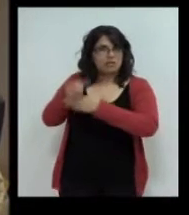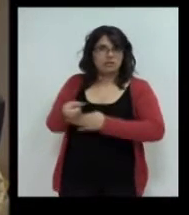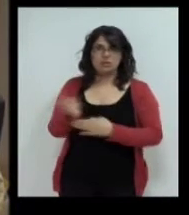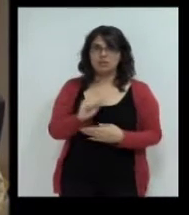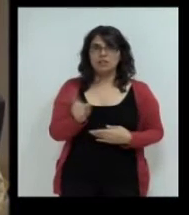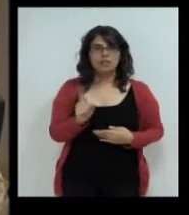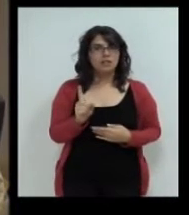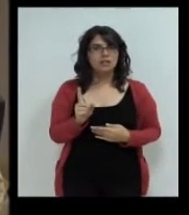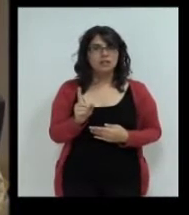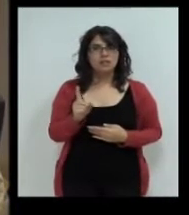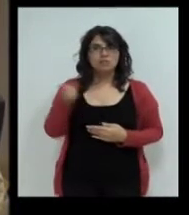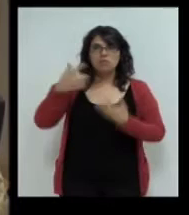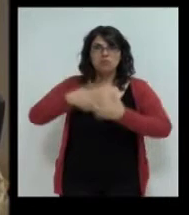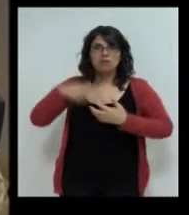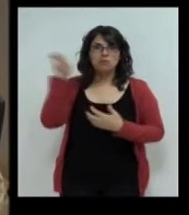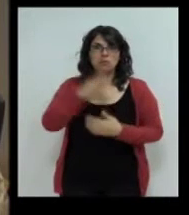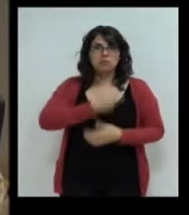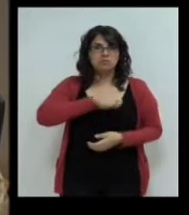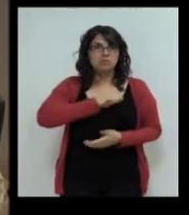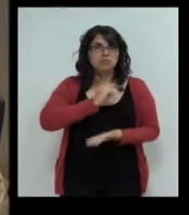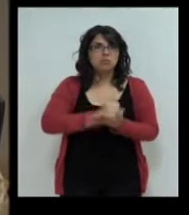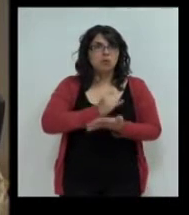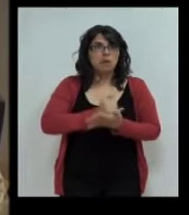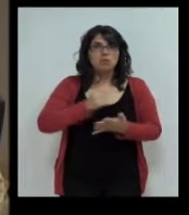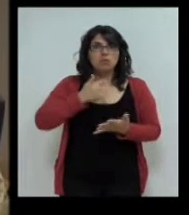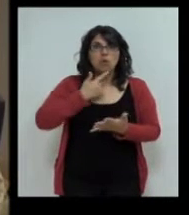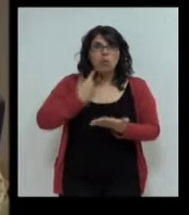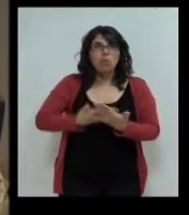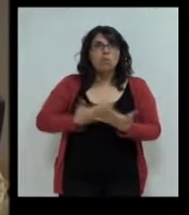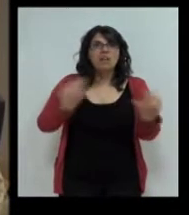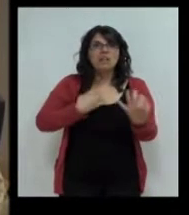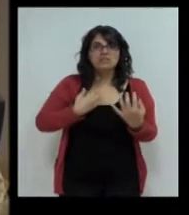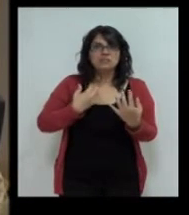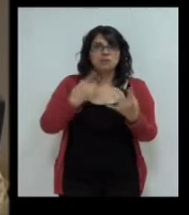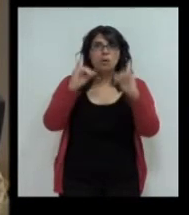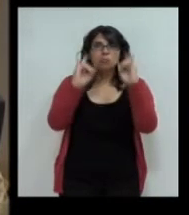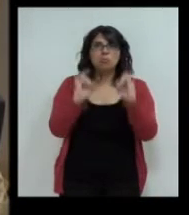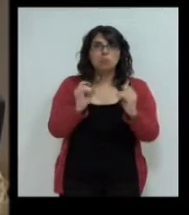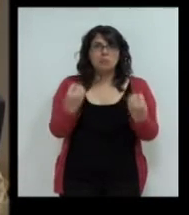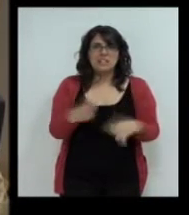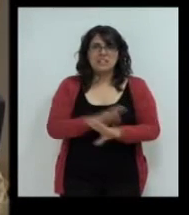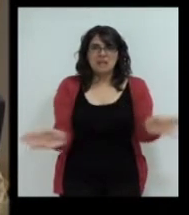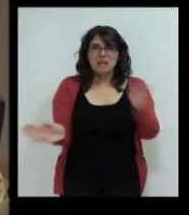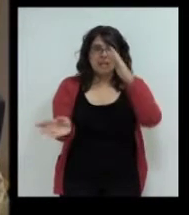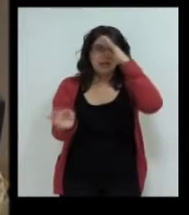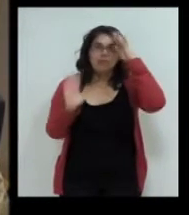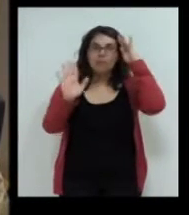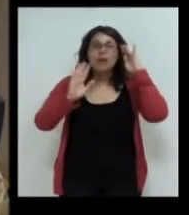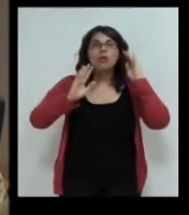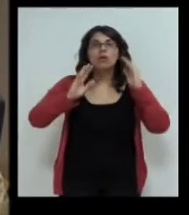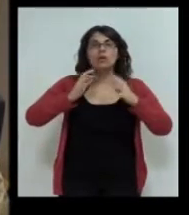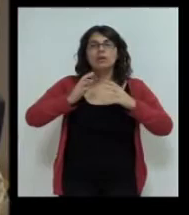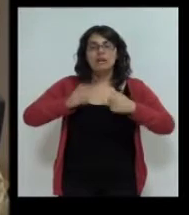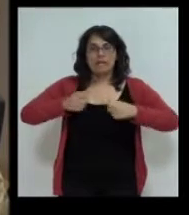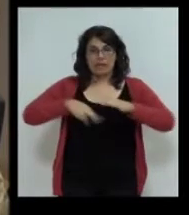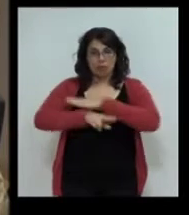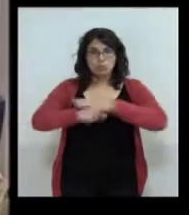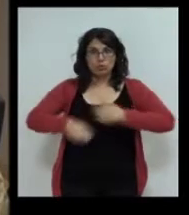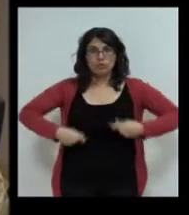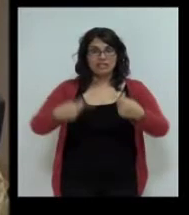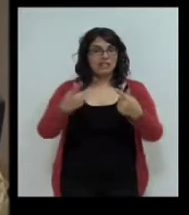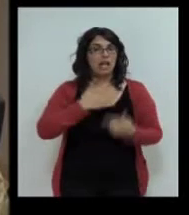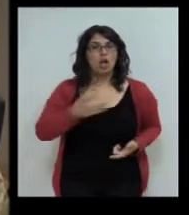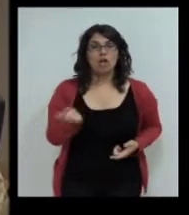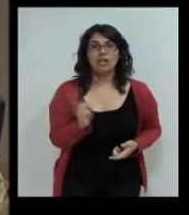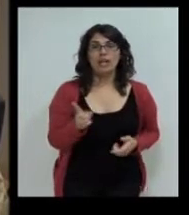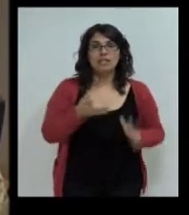vienen a España y hacen pruebas de que comprueban de que esa señalización funciona correctamente. Pero el que no quiere gastar recursos, sino que quiere ahorrárselos y tener productos